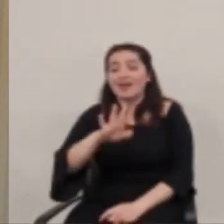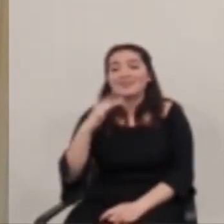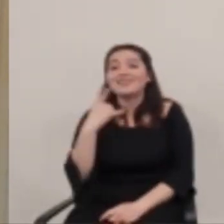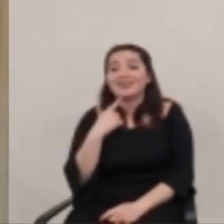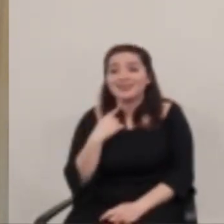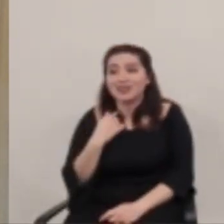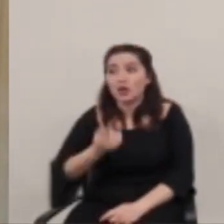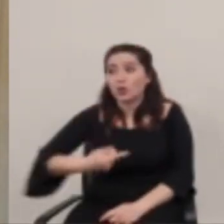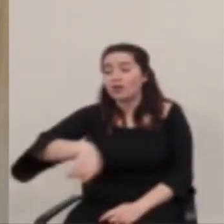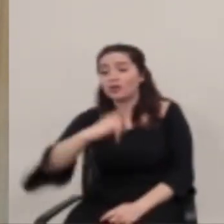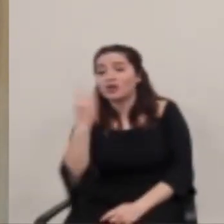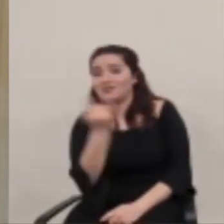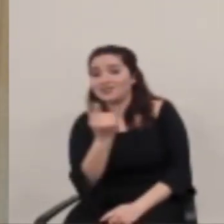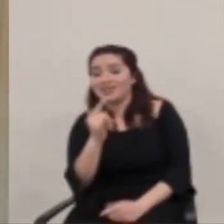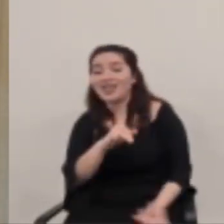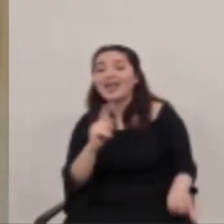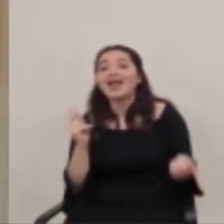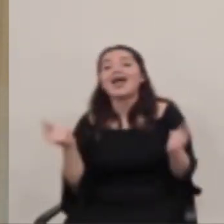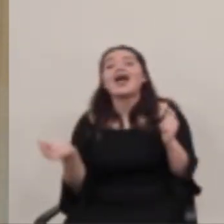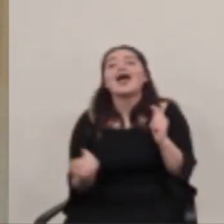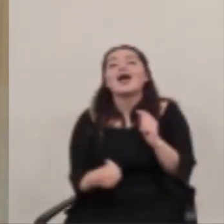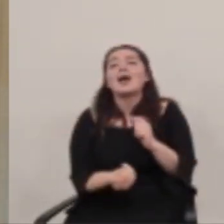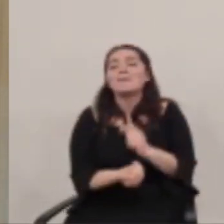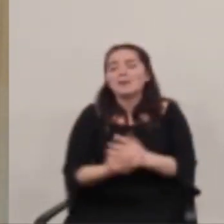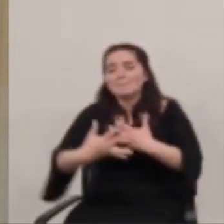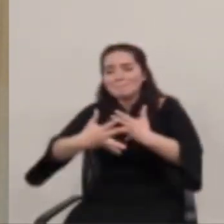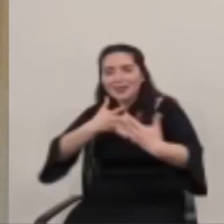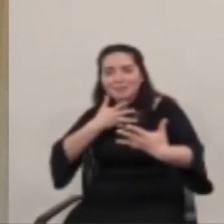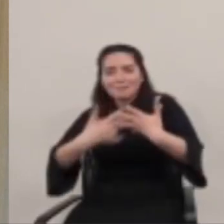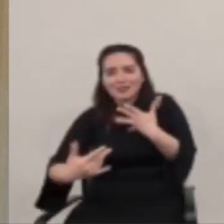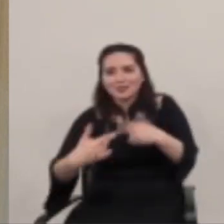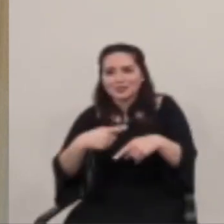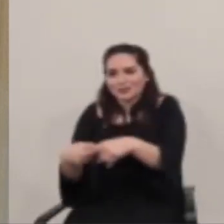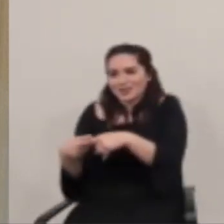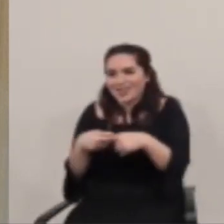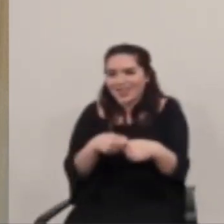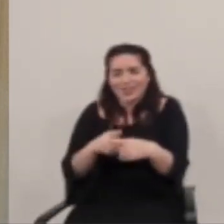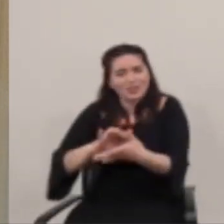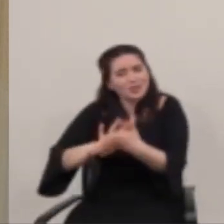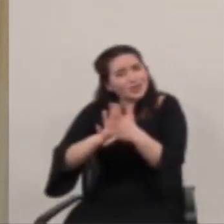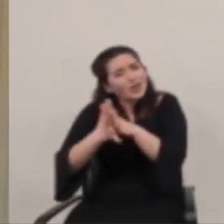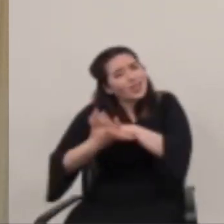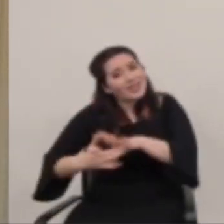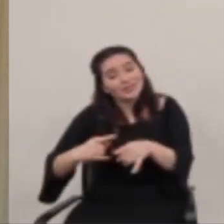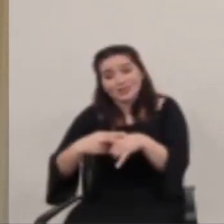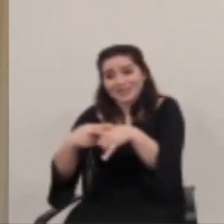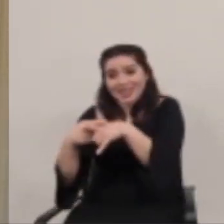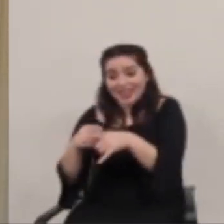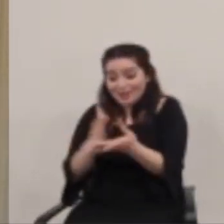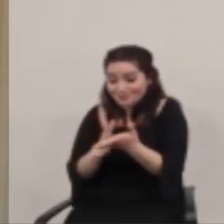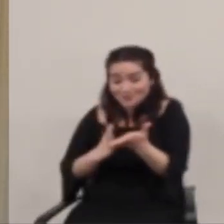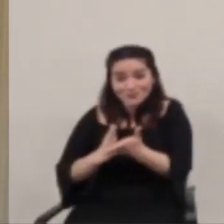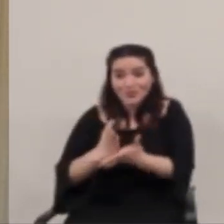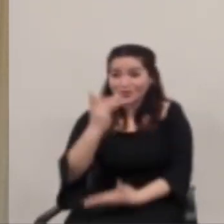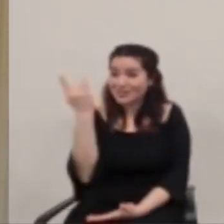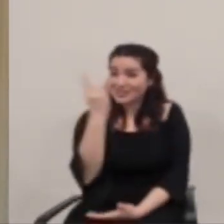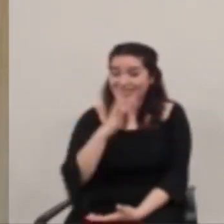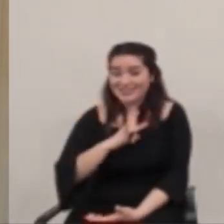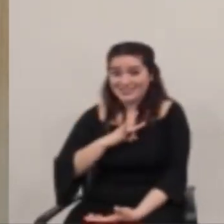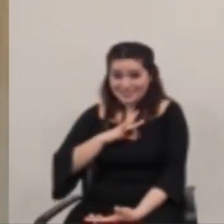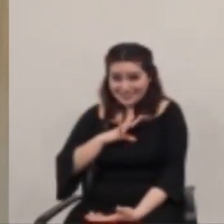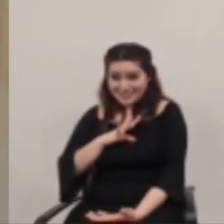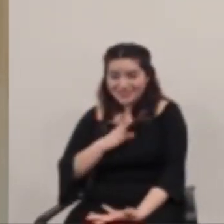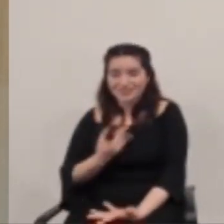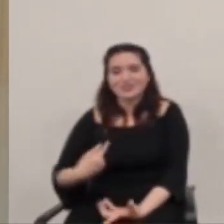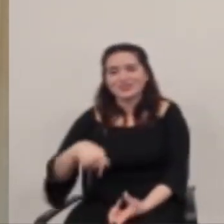universidad, es que estos cambios permeen a la sociedad, a toda la sociedad, que a partir de la Universidad de Chile, esto,